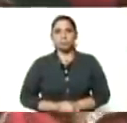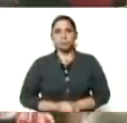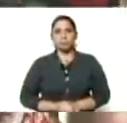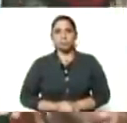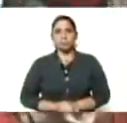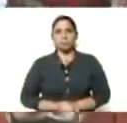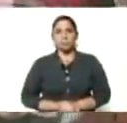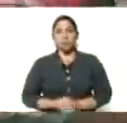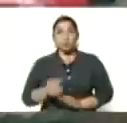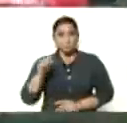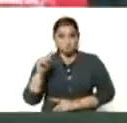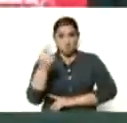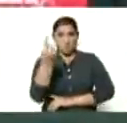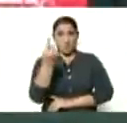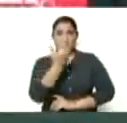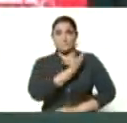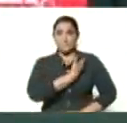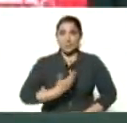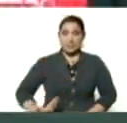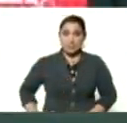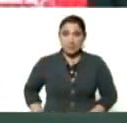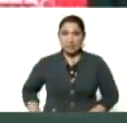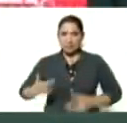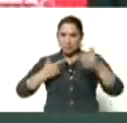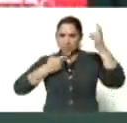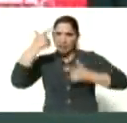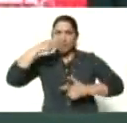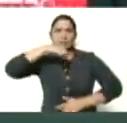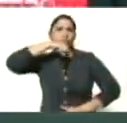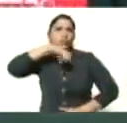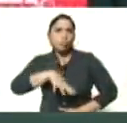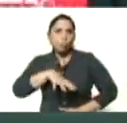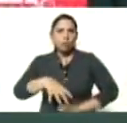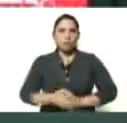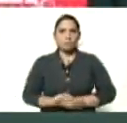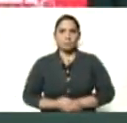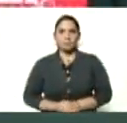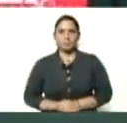yo soy el primer presidente chavista de la historia,